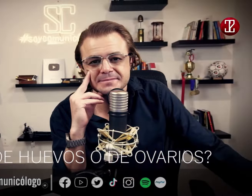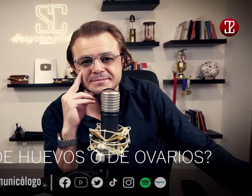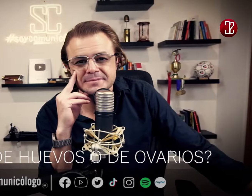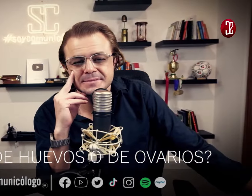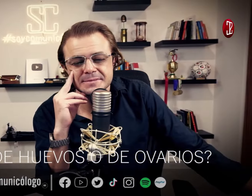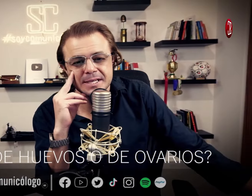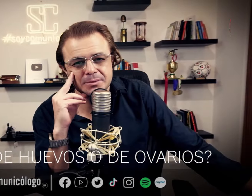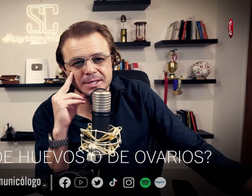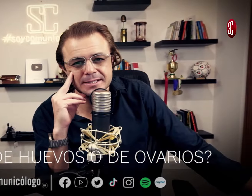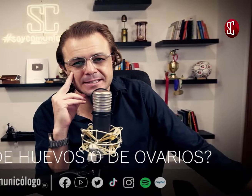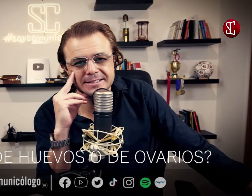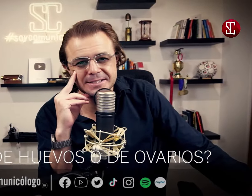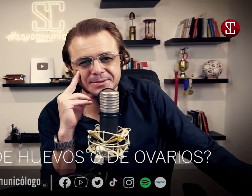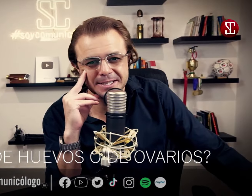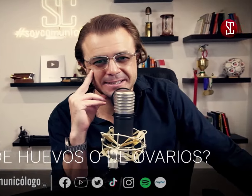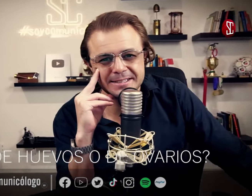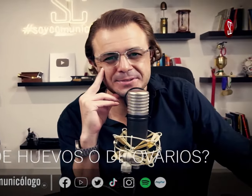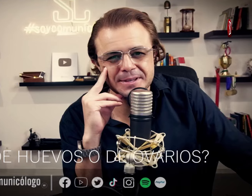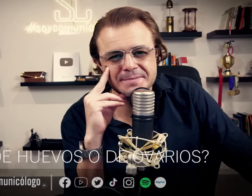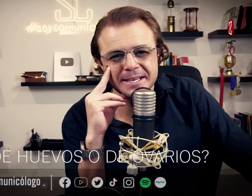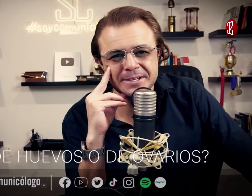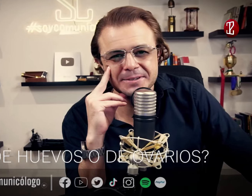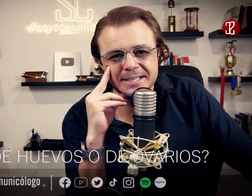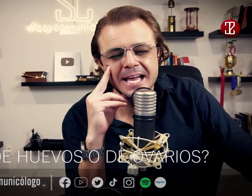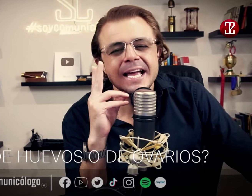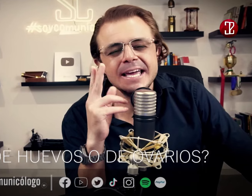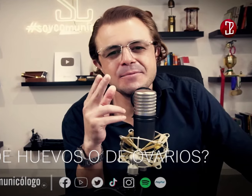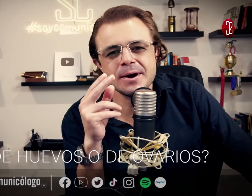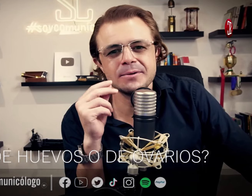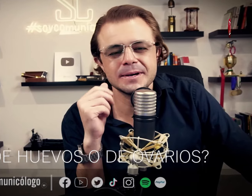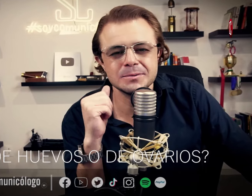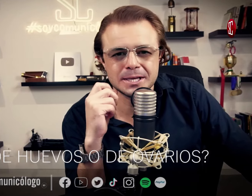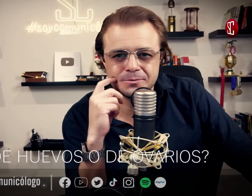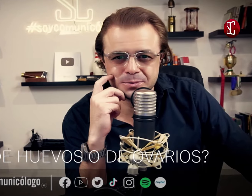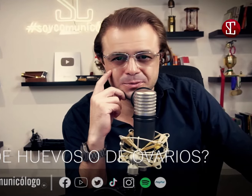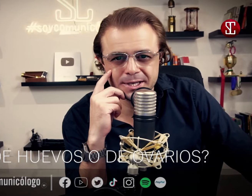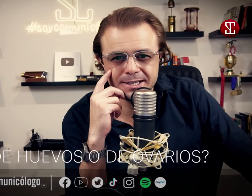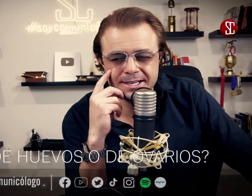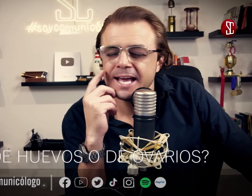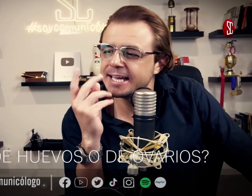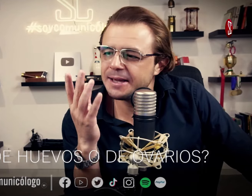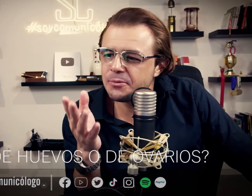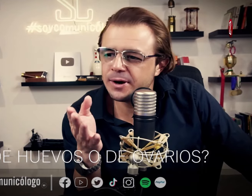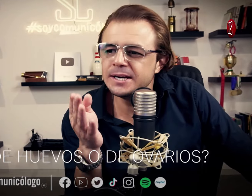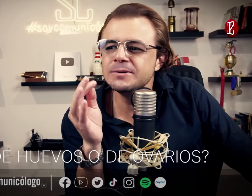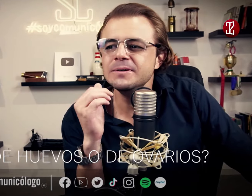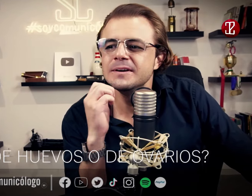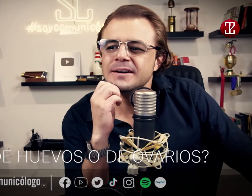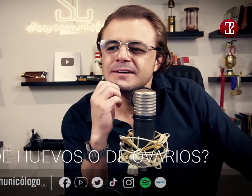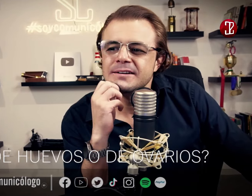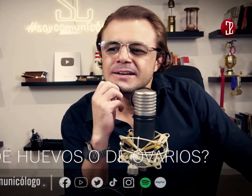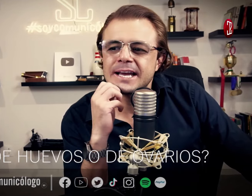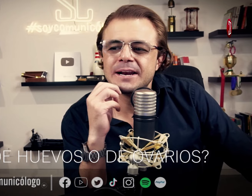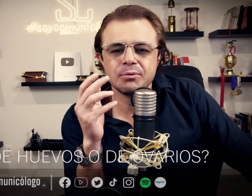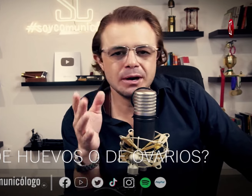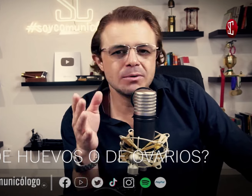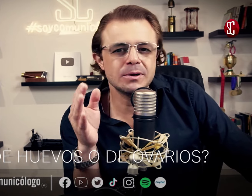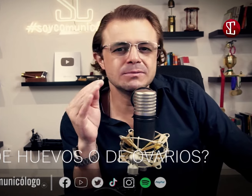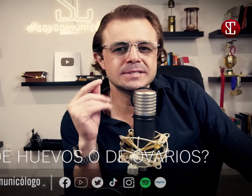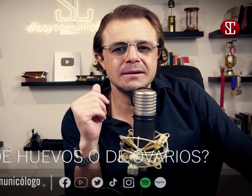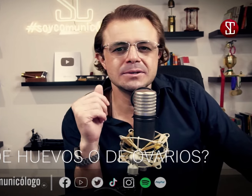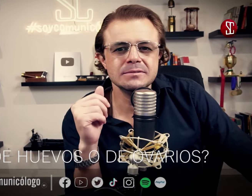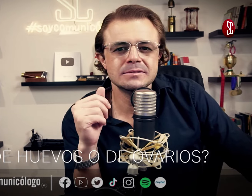Sandoval Qué bonita está la seguridad en la Ciudad de México verdad Qué bueno que votaron por Morena qué bueno que el